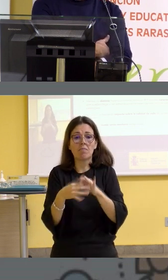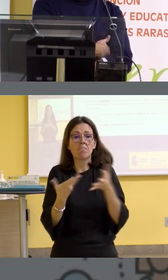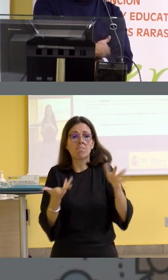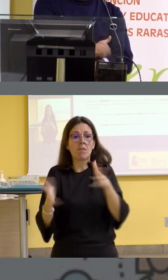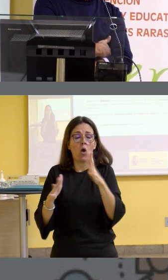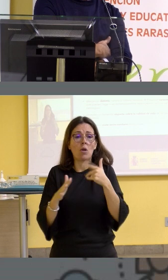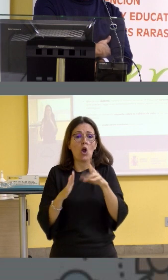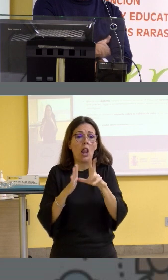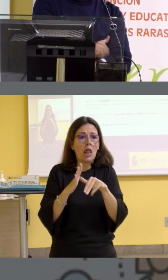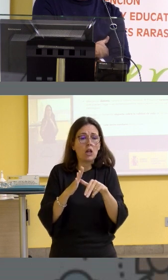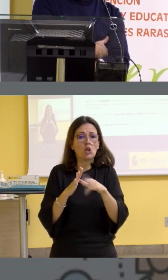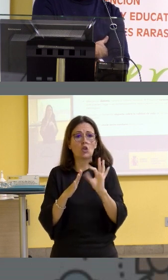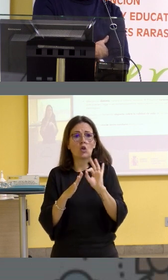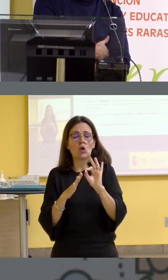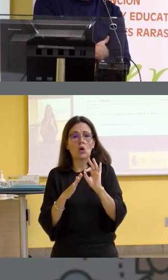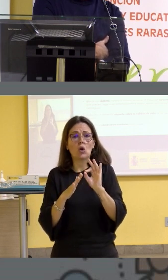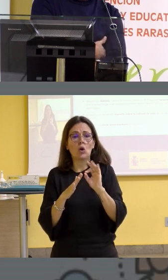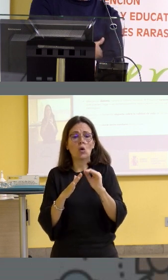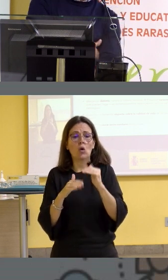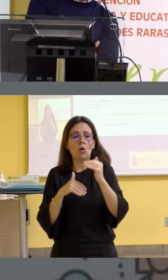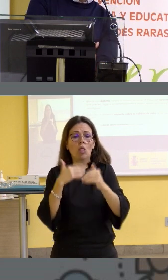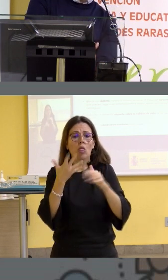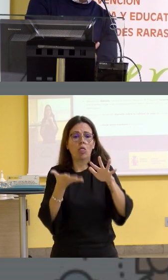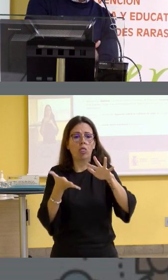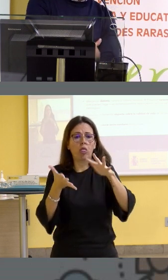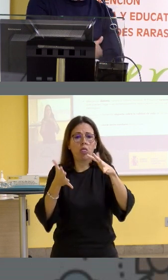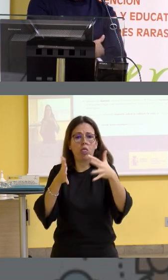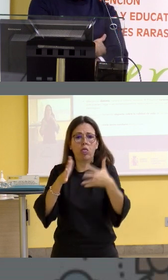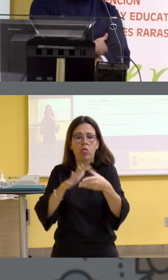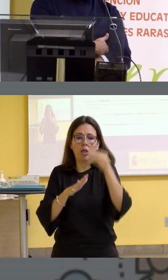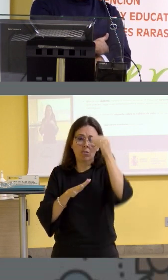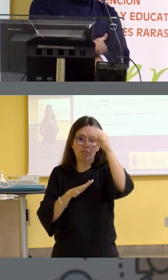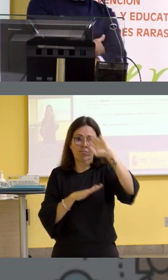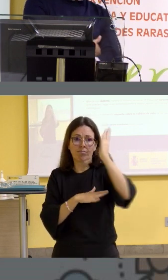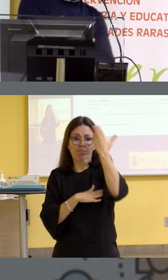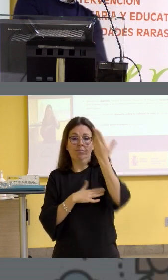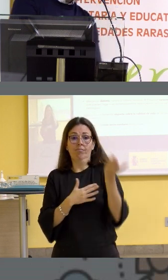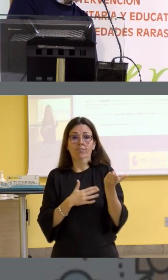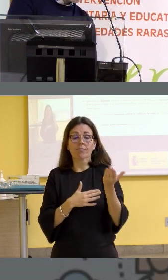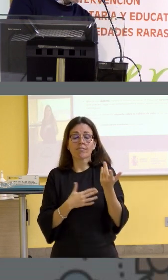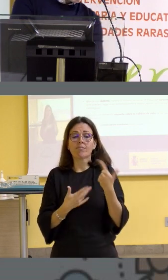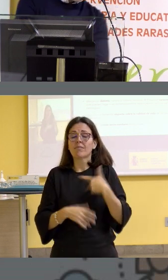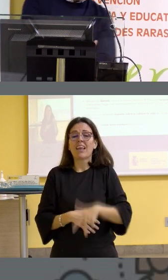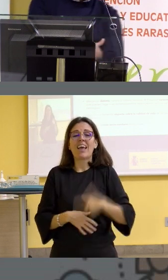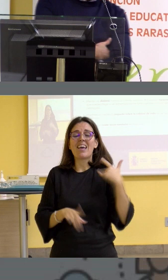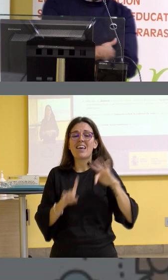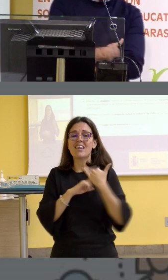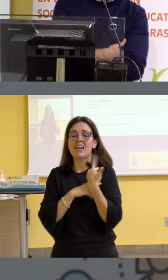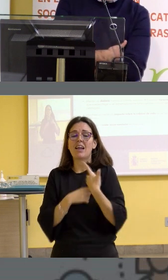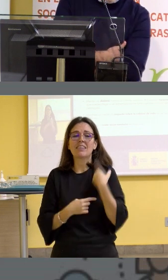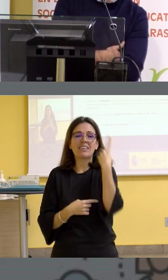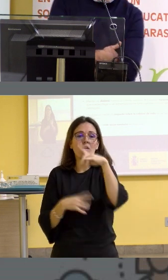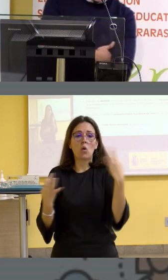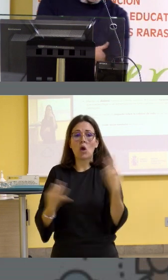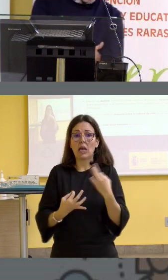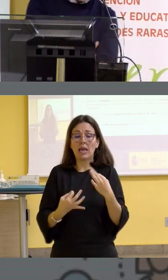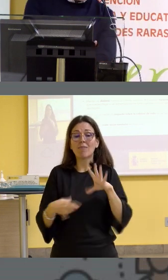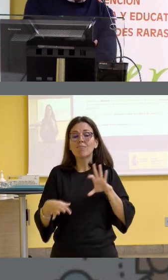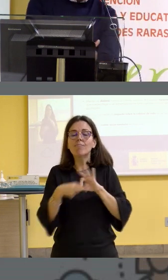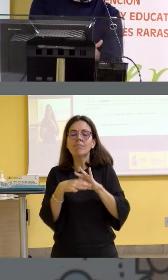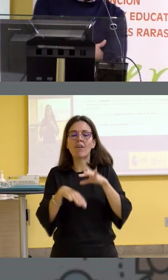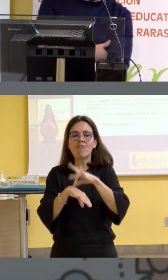menos lenta involución en el plano cognitivo. Y a nivel general, ¿qué sabemos a día de hoy de este tipo de enfermedades que